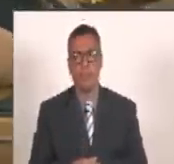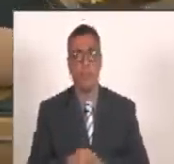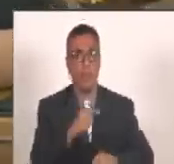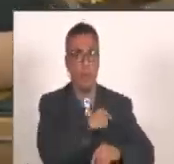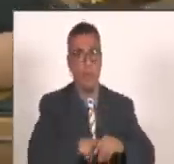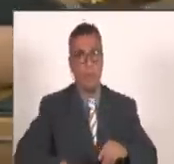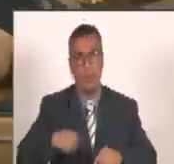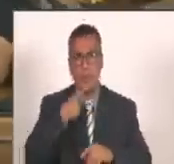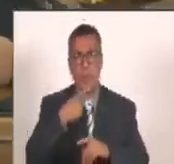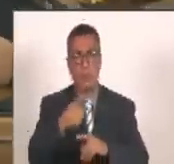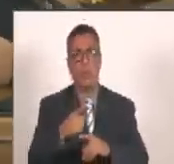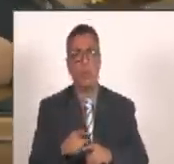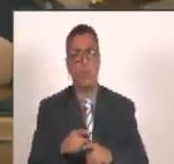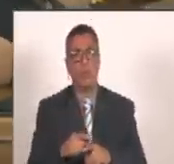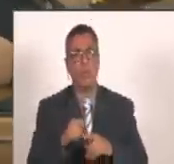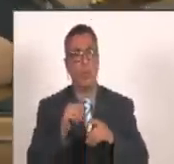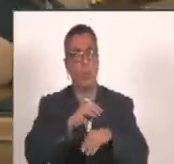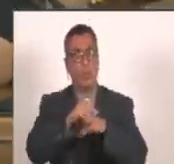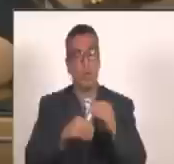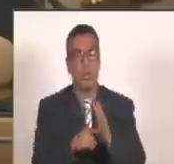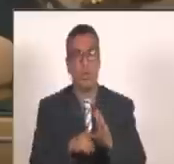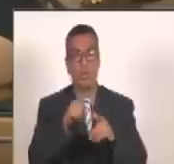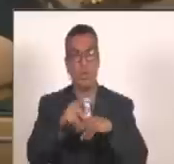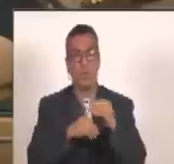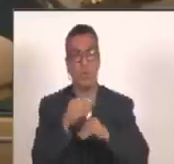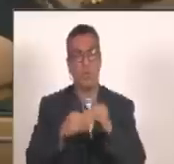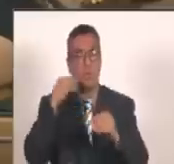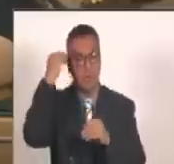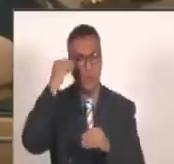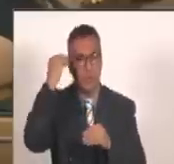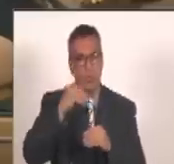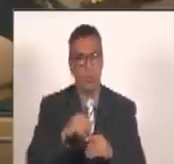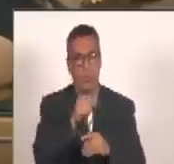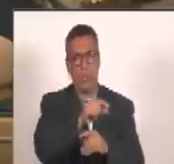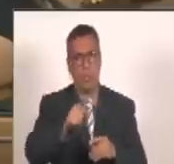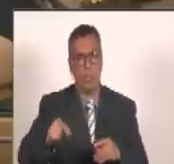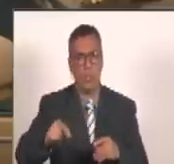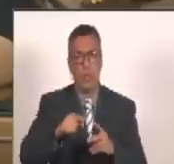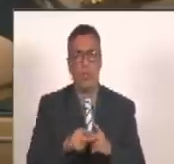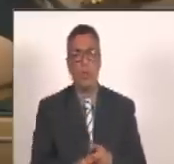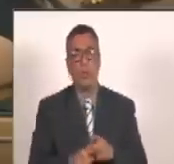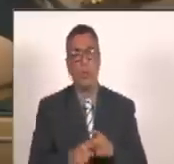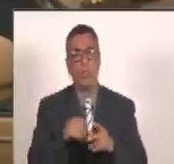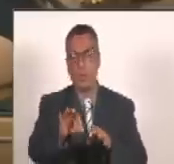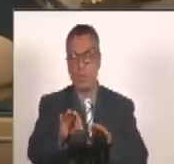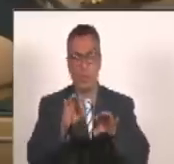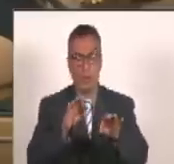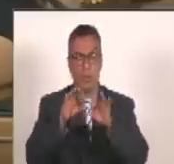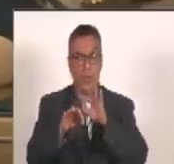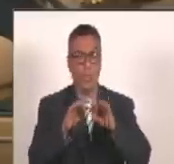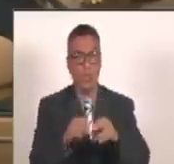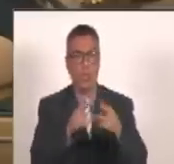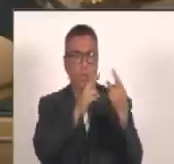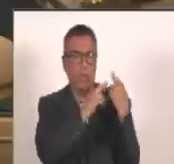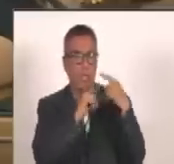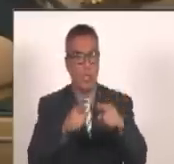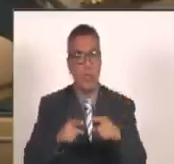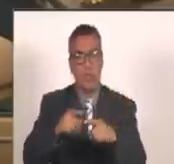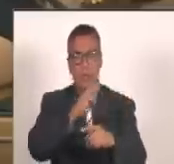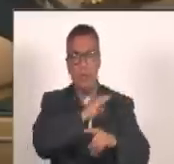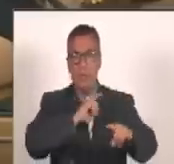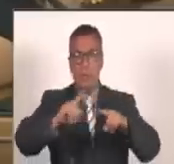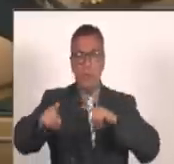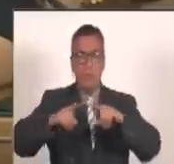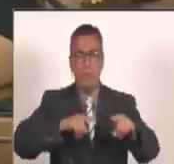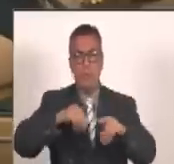El presidente declaró comisión general a los efectos de considerar a las ciudadanas y los ciudadanos elegibles a los cargos de rectoras y